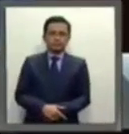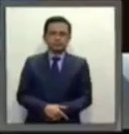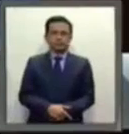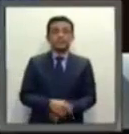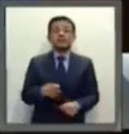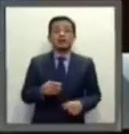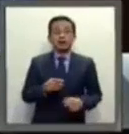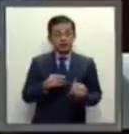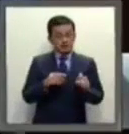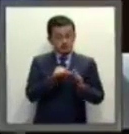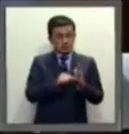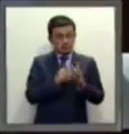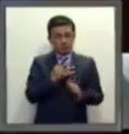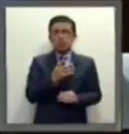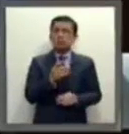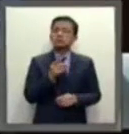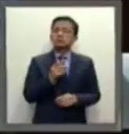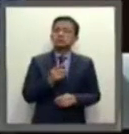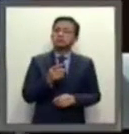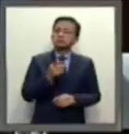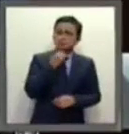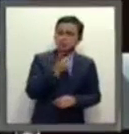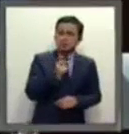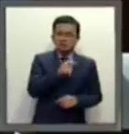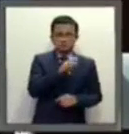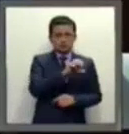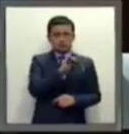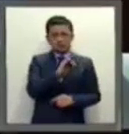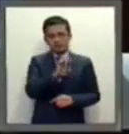que Comisión Federal de Electricidad